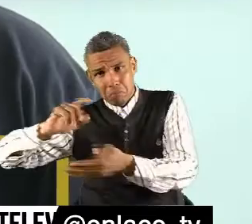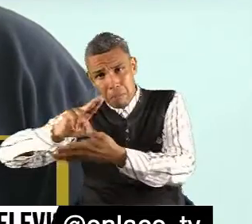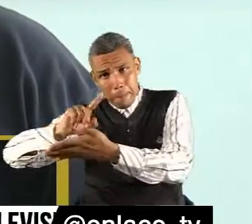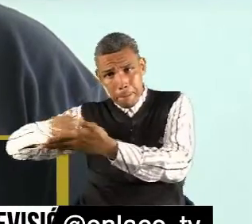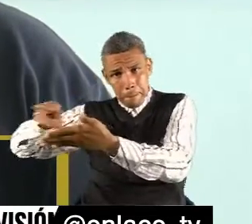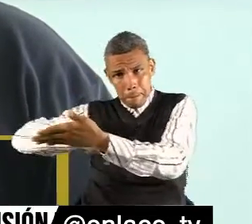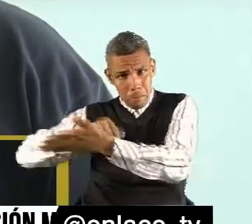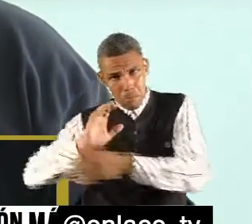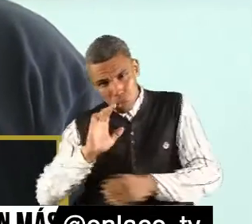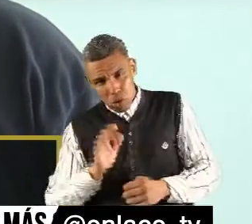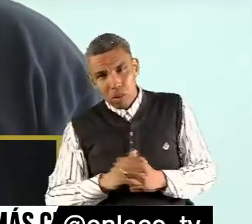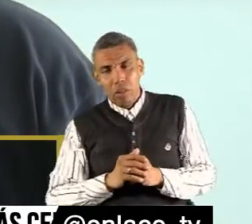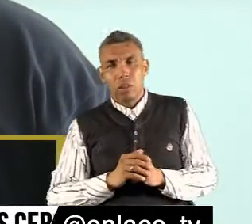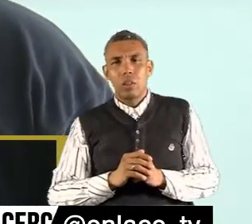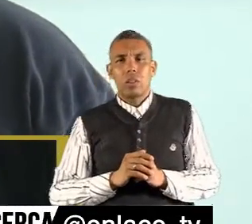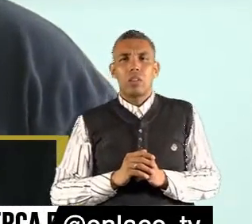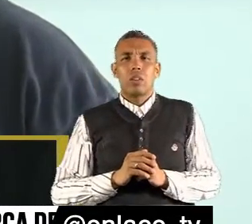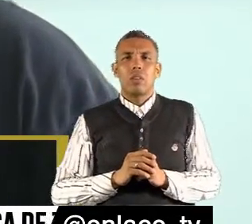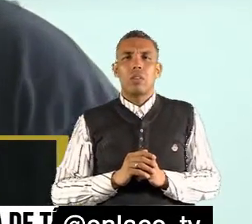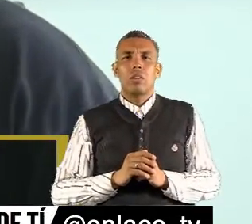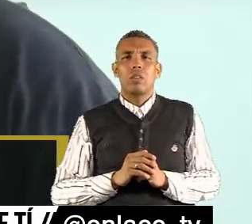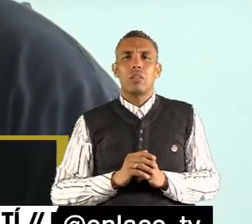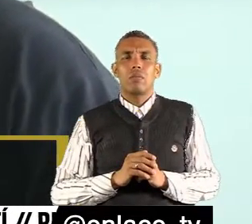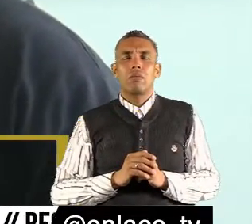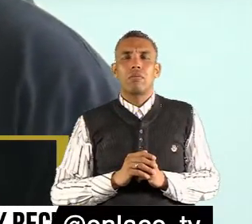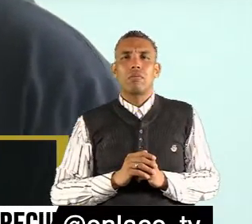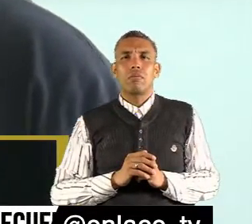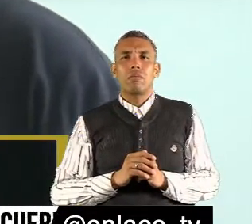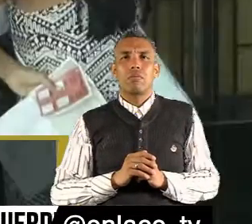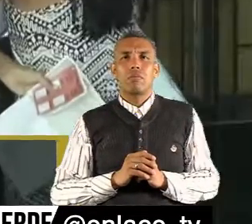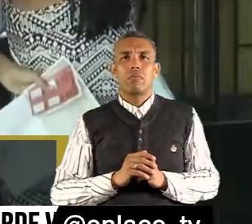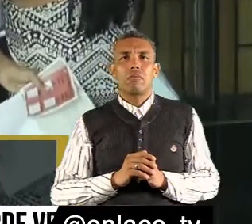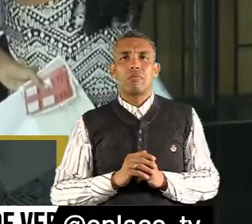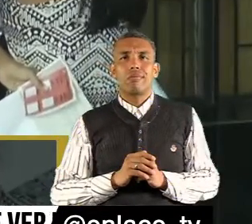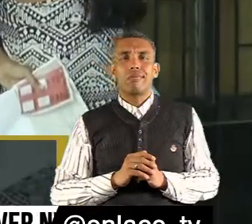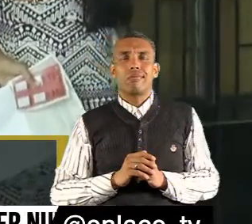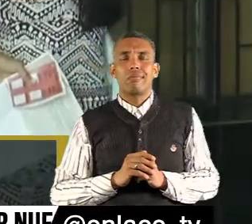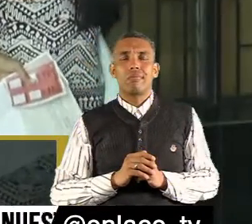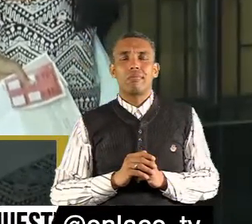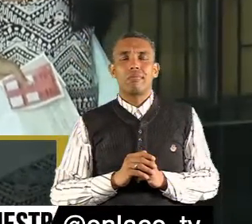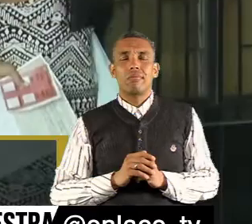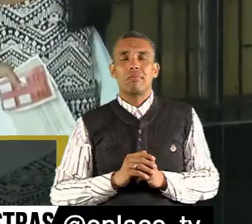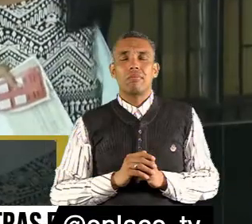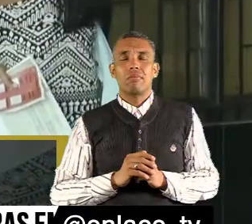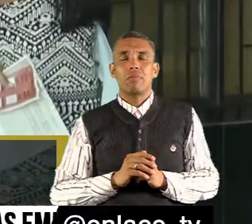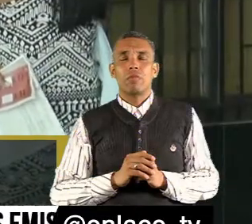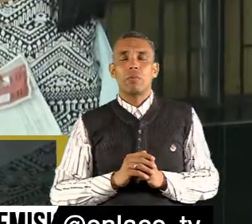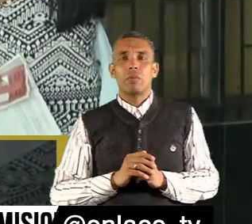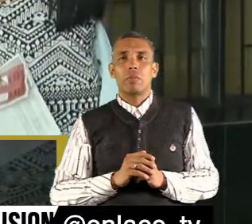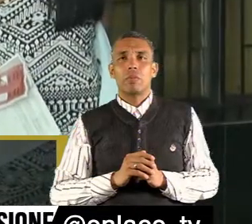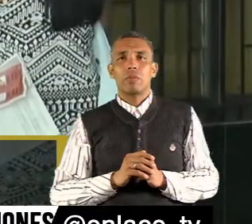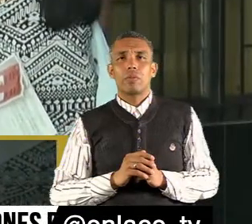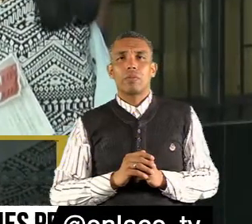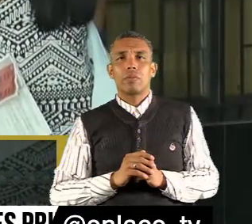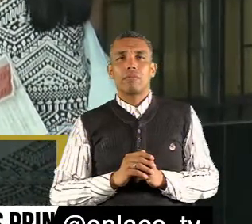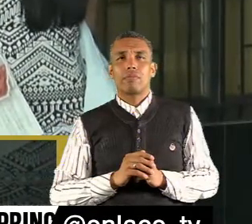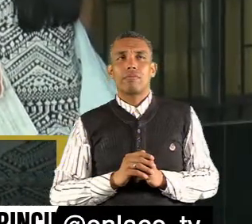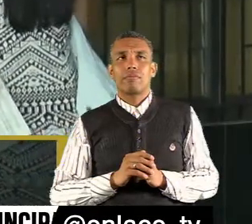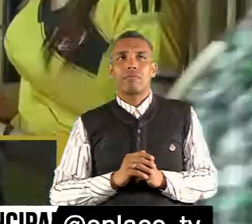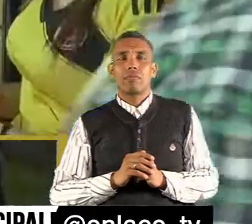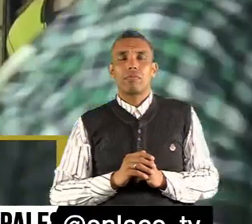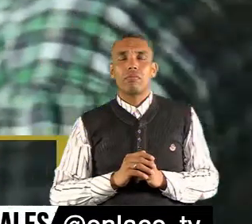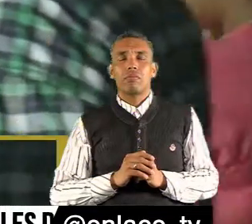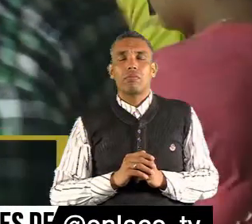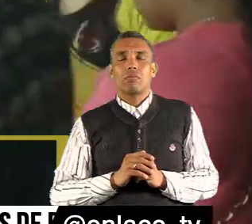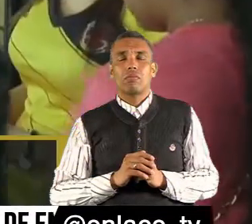3 departamental de juventudes, sacó 396 votos presenciales y 3.758 votos virtuales,